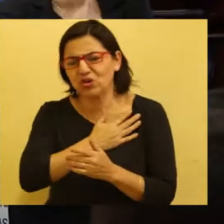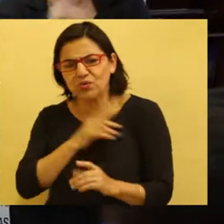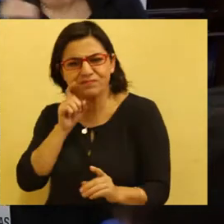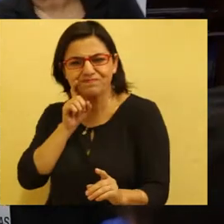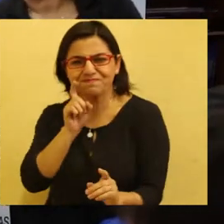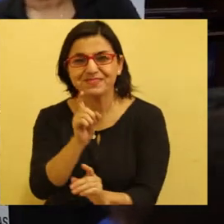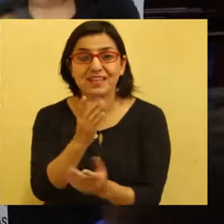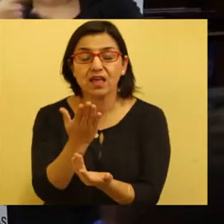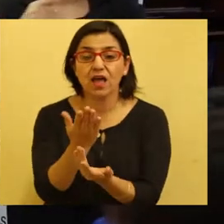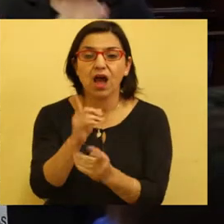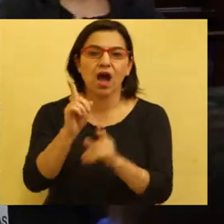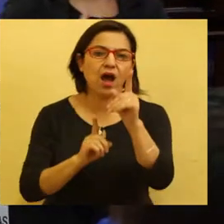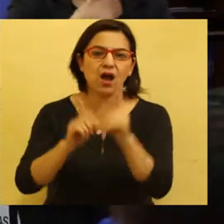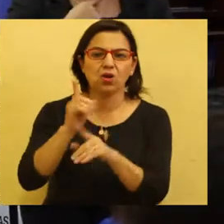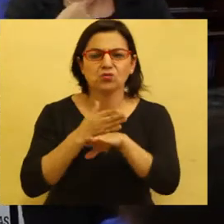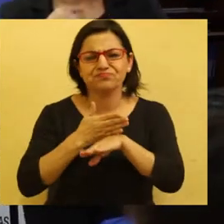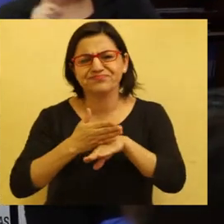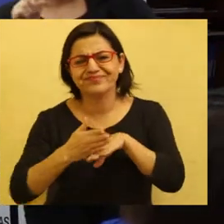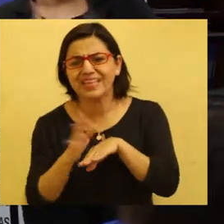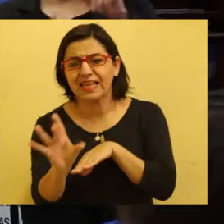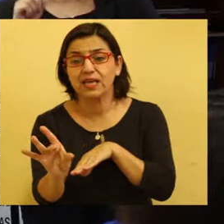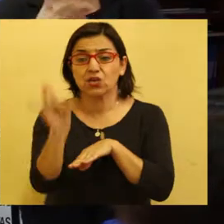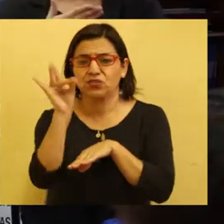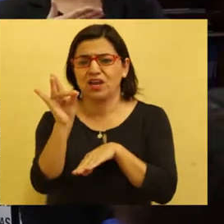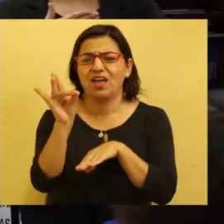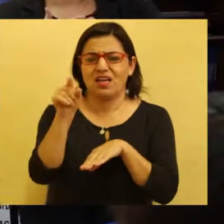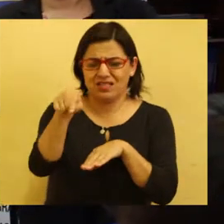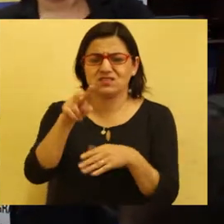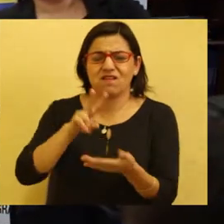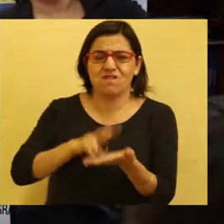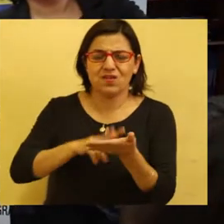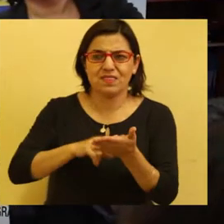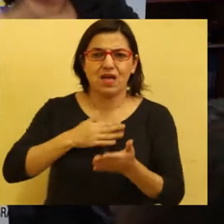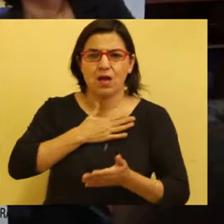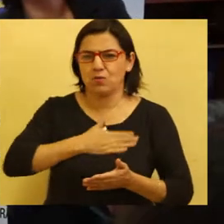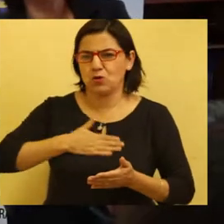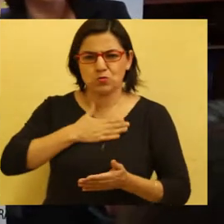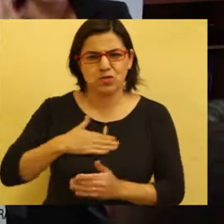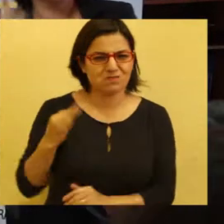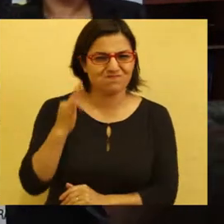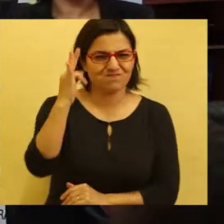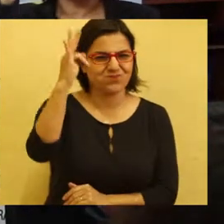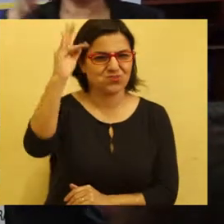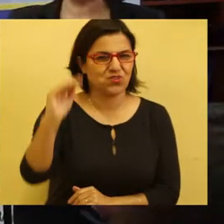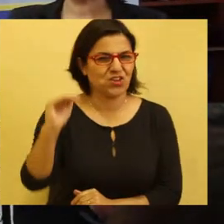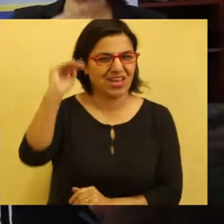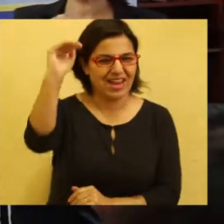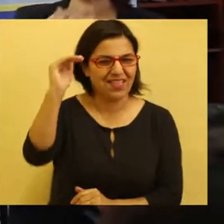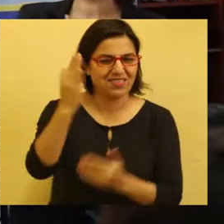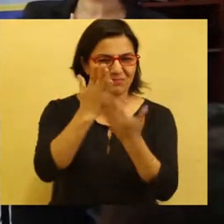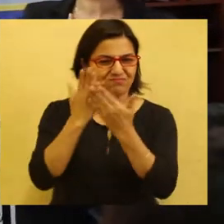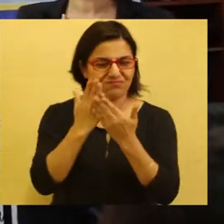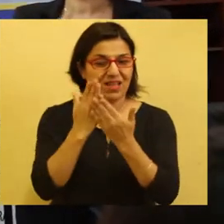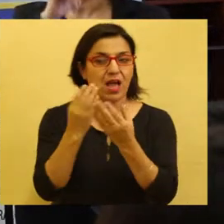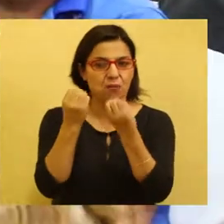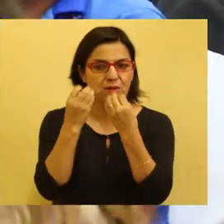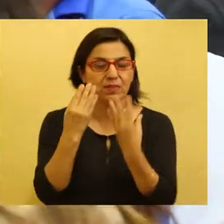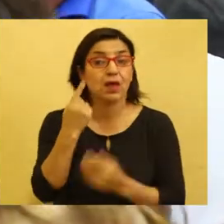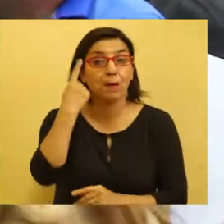que nos apasiona. Algunos nos demoramos en encontrar eso que en verdad me gustaría poder perfeccionarme cuando